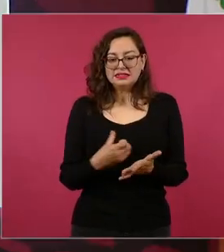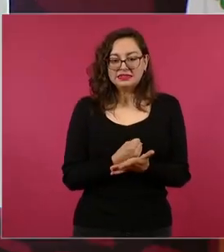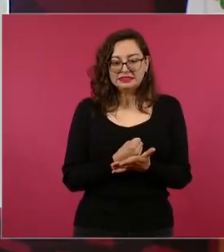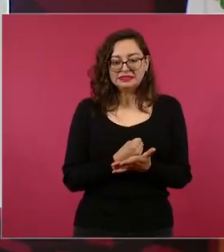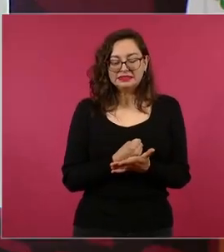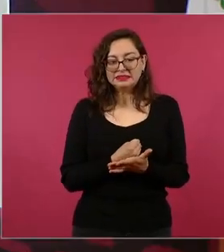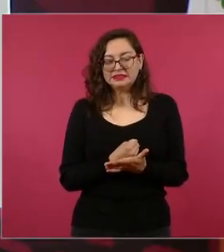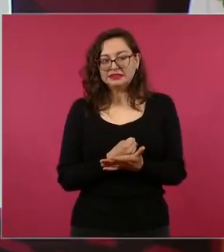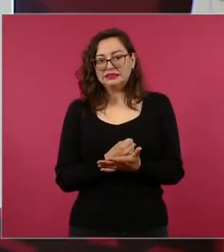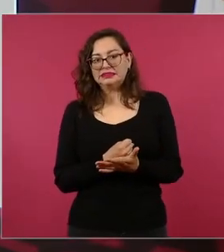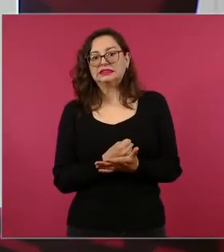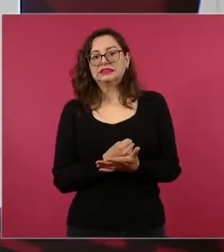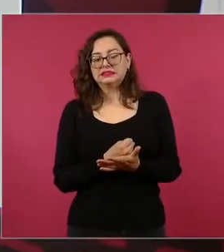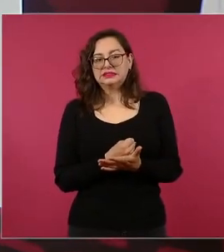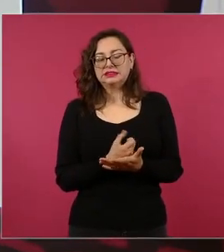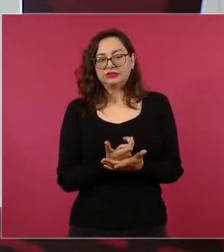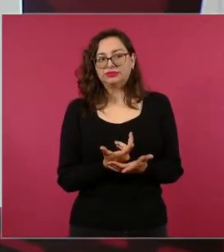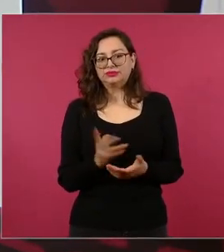dominara en el Parlamento,